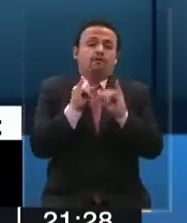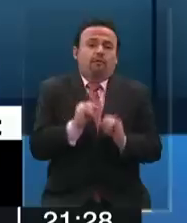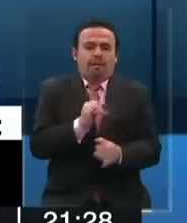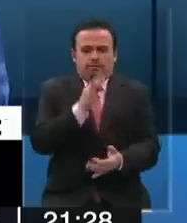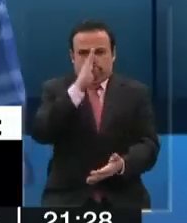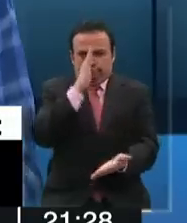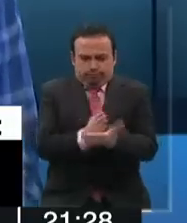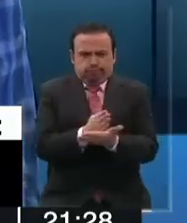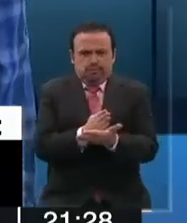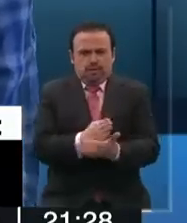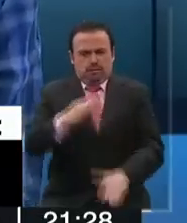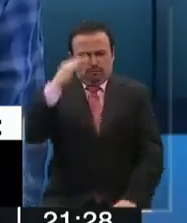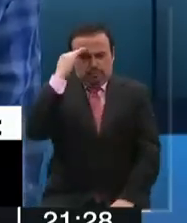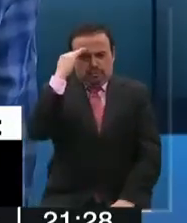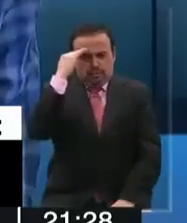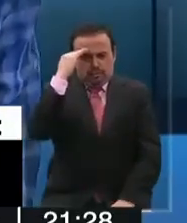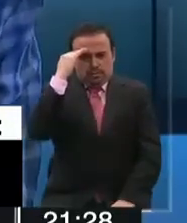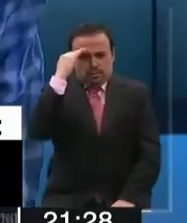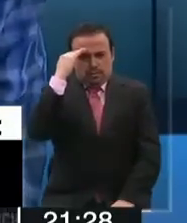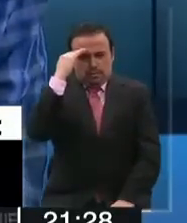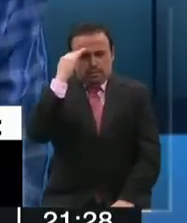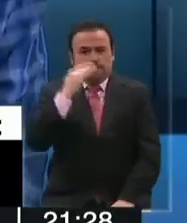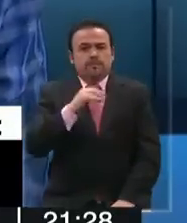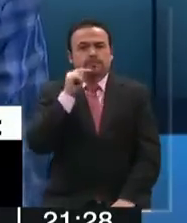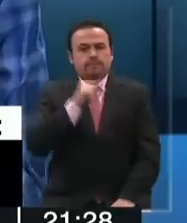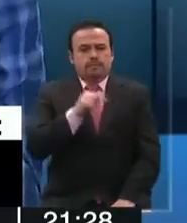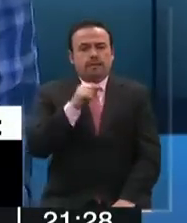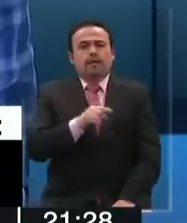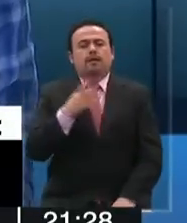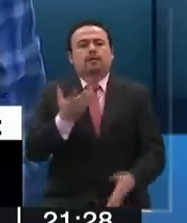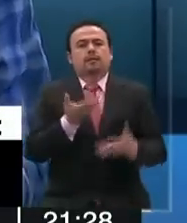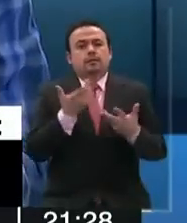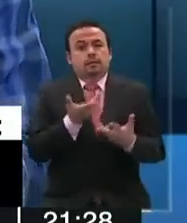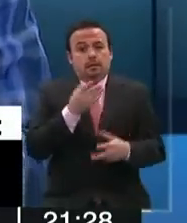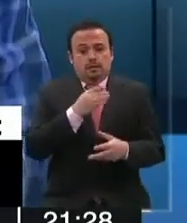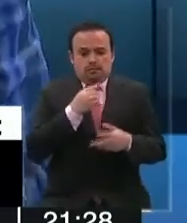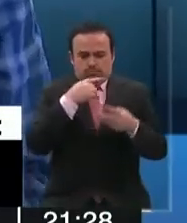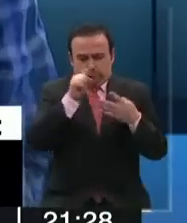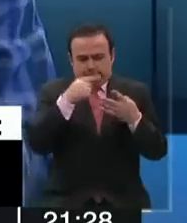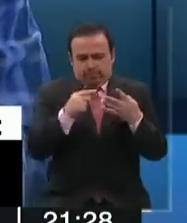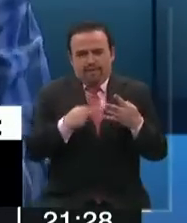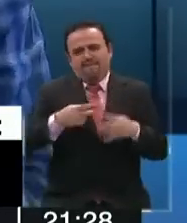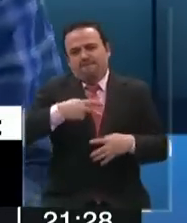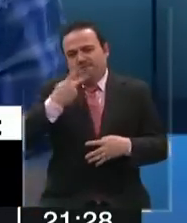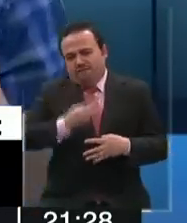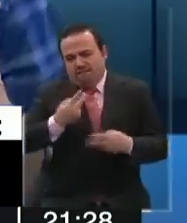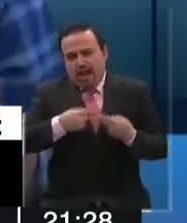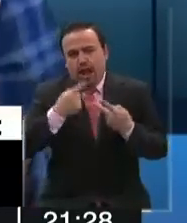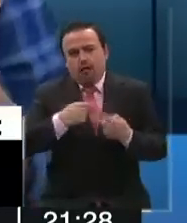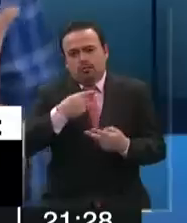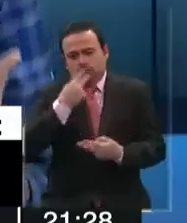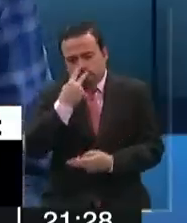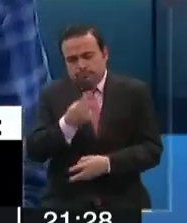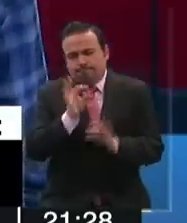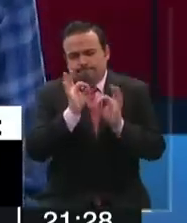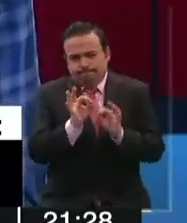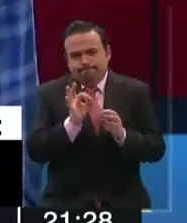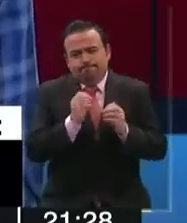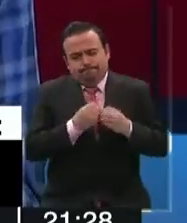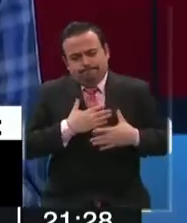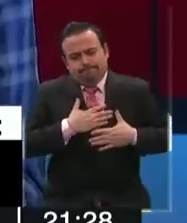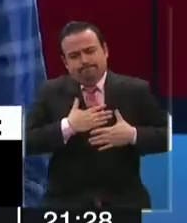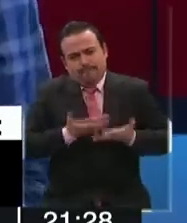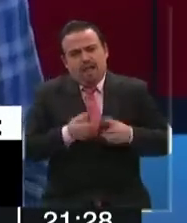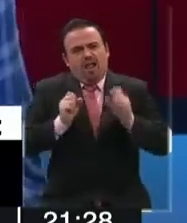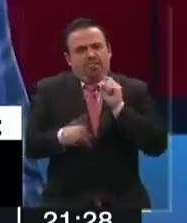Dictadura en donde estos aspectos que nosotros valoramos apreciamos y estamos dispuestos a